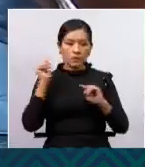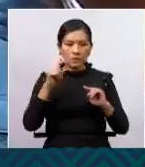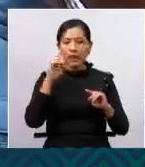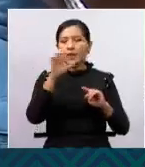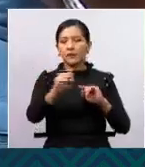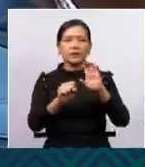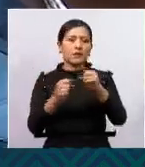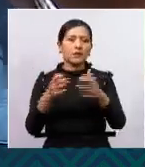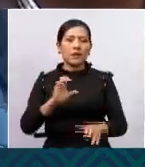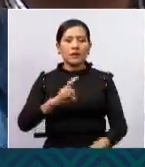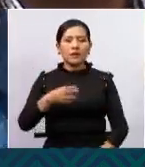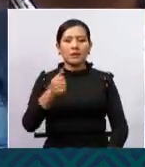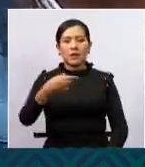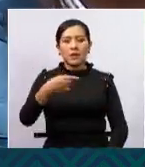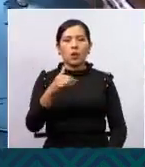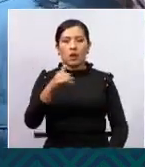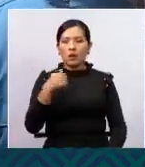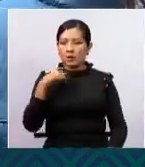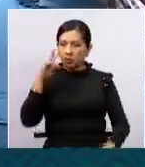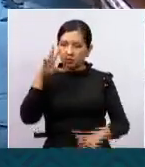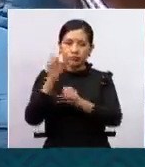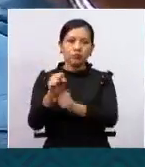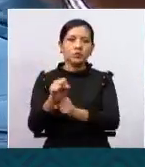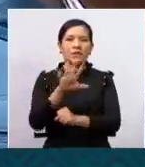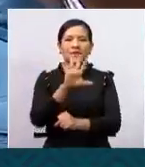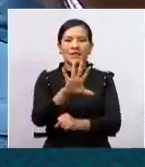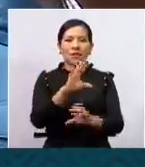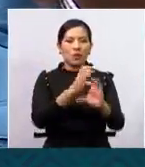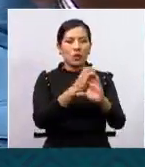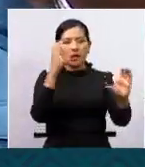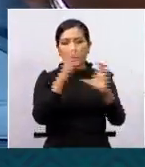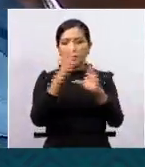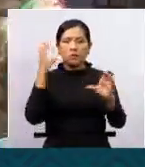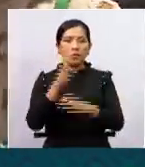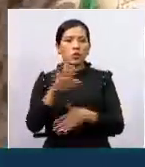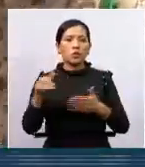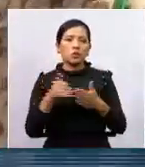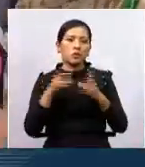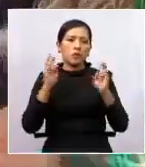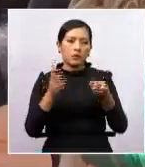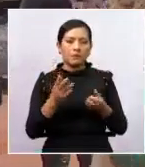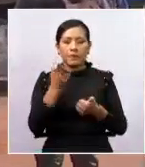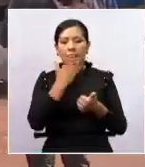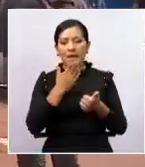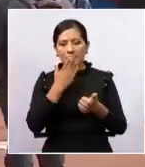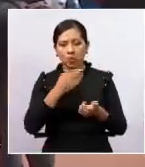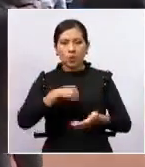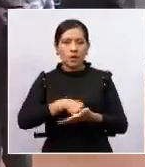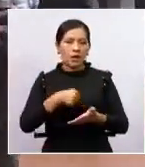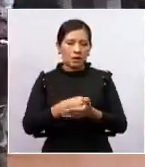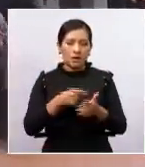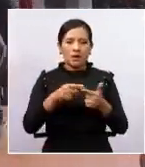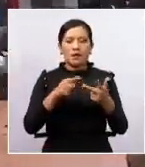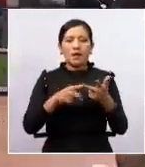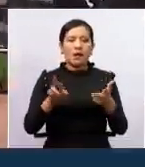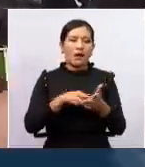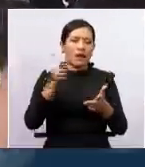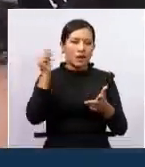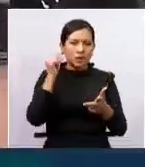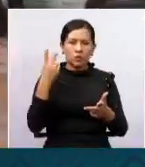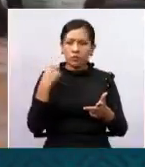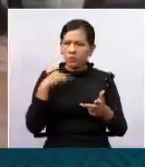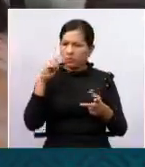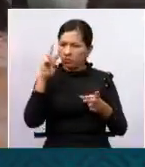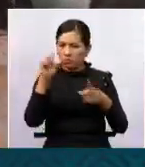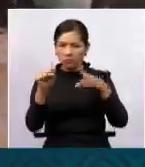en chahuaya Casi cinco camiones con diferentes productos tanto de azúcar harina arroz que también ha llamado la atención